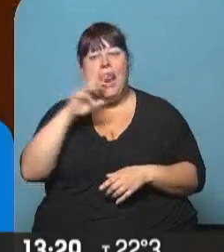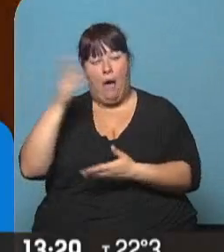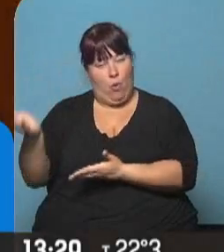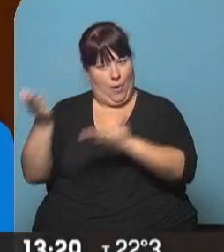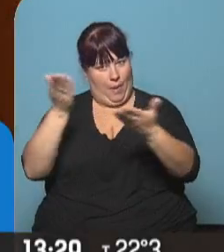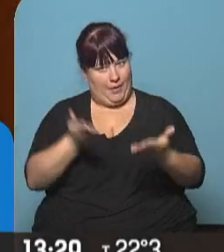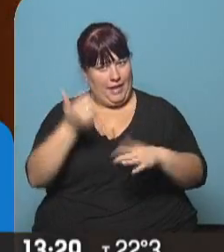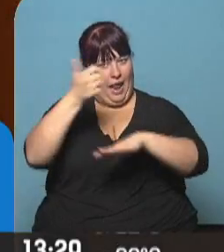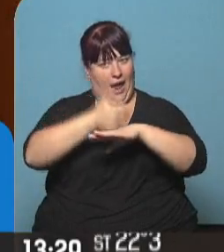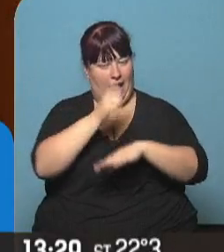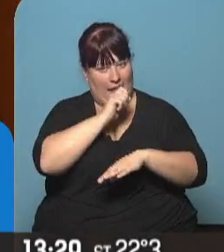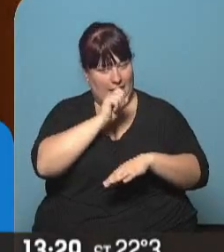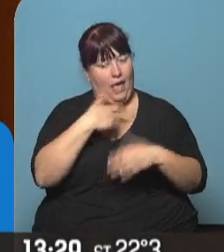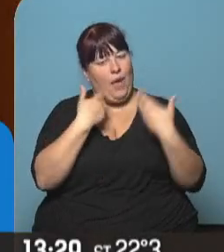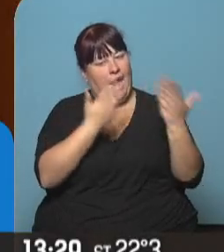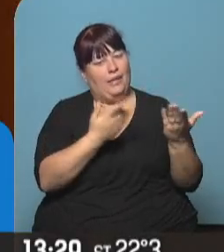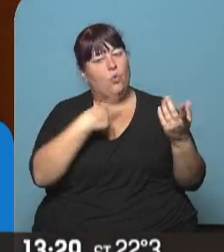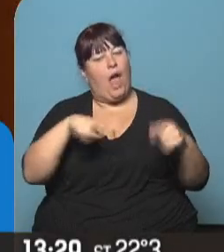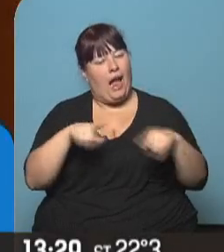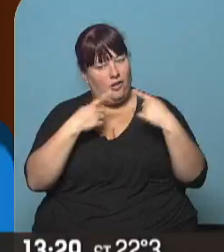escenario para cantarle